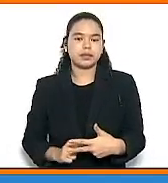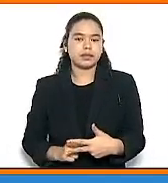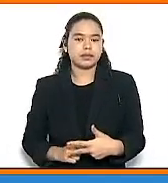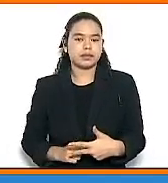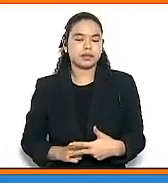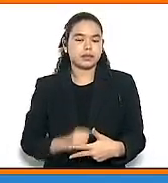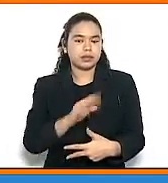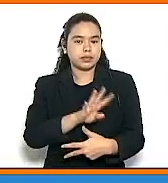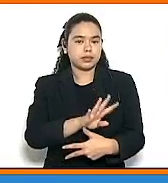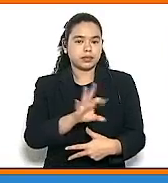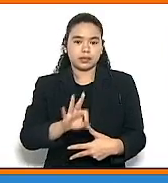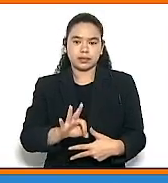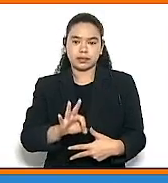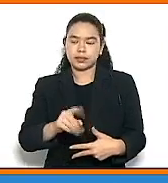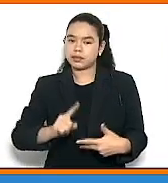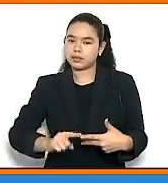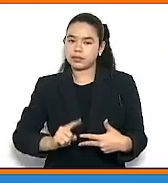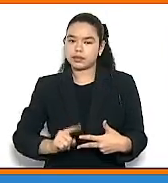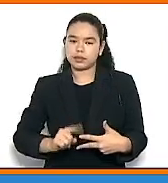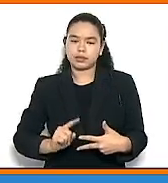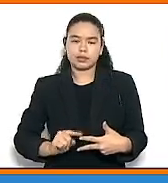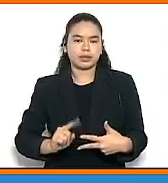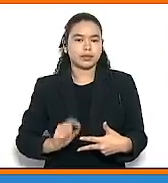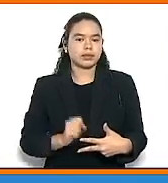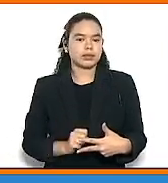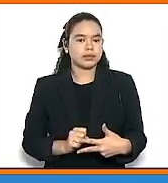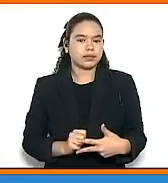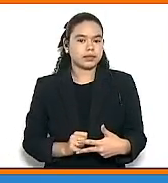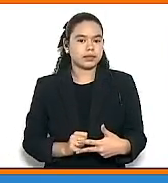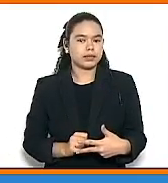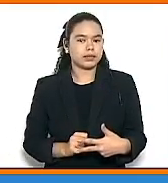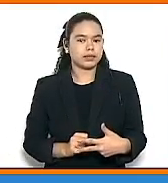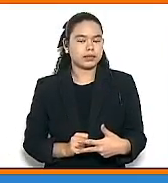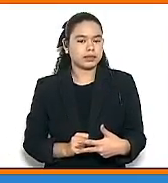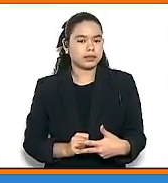es 49. Segundo número,